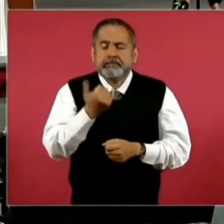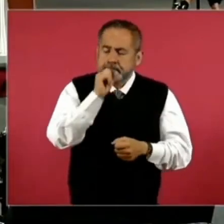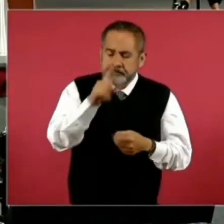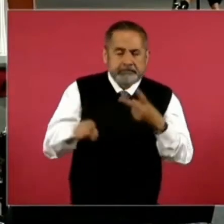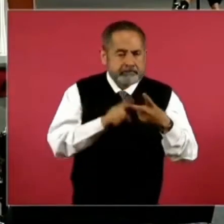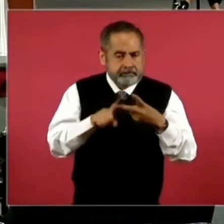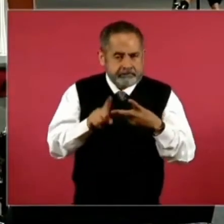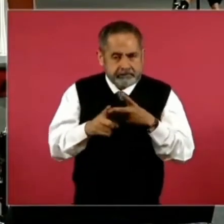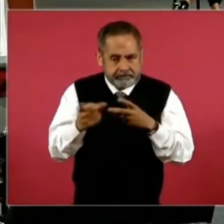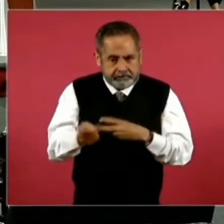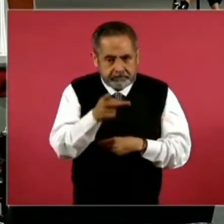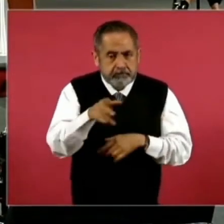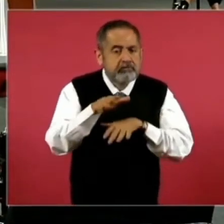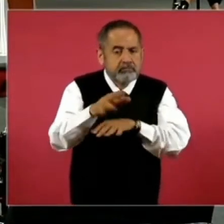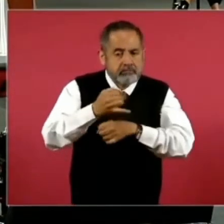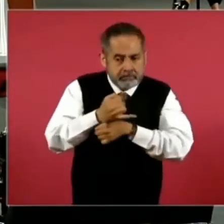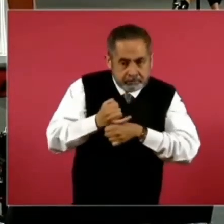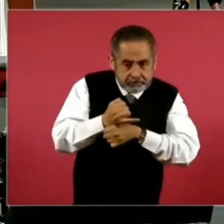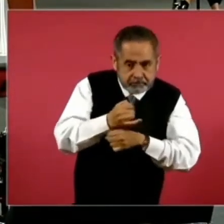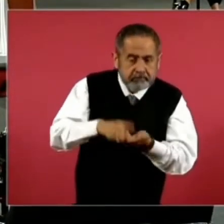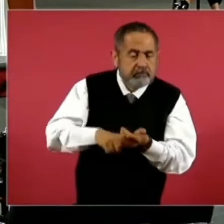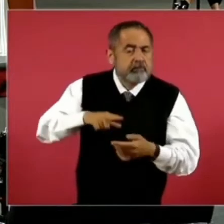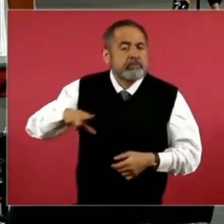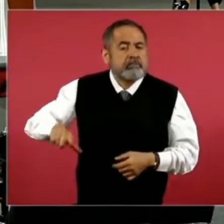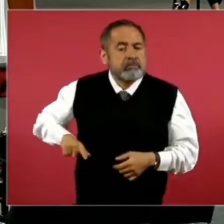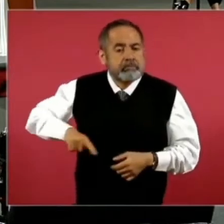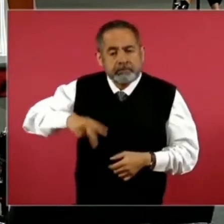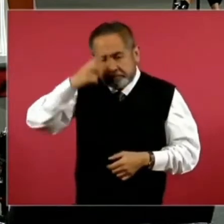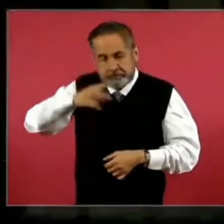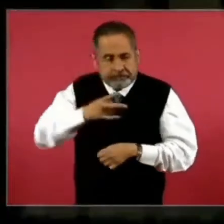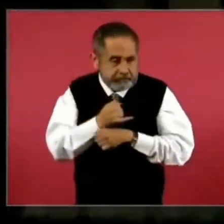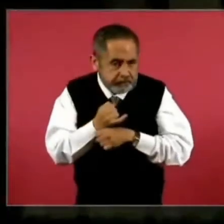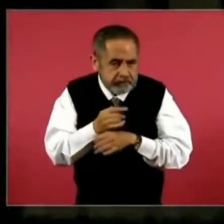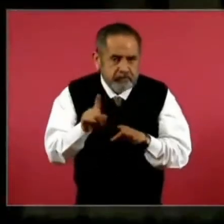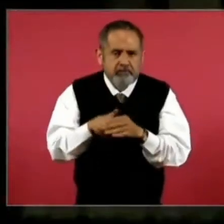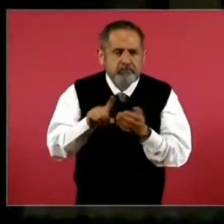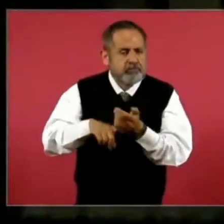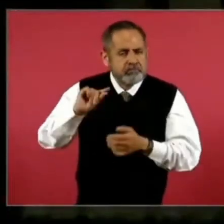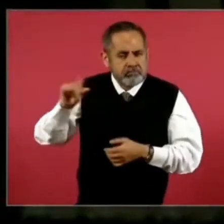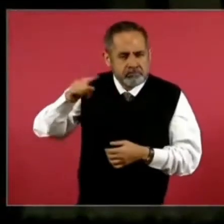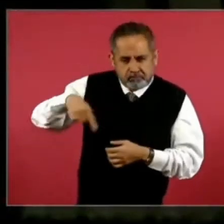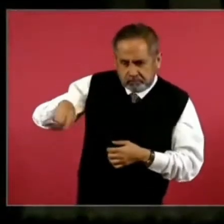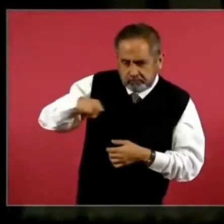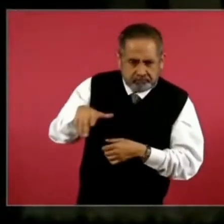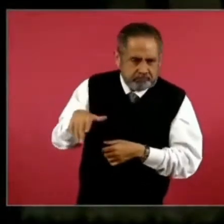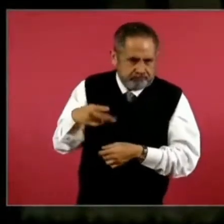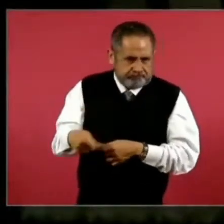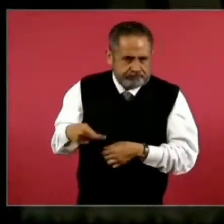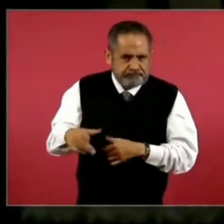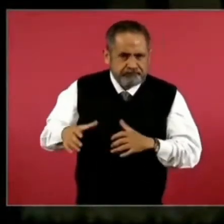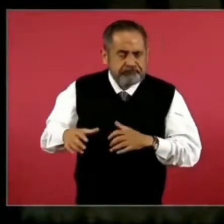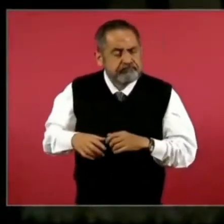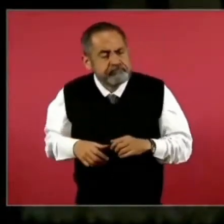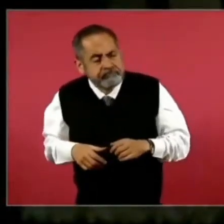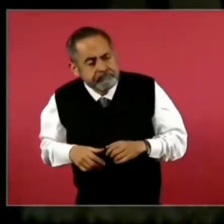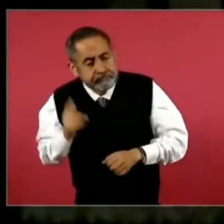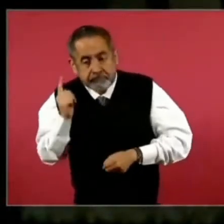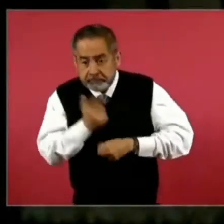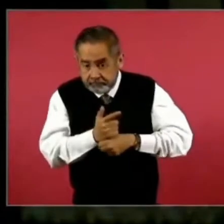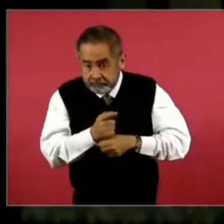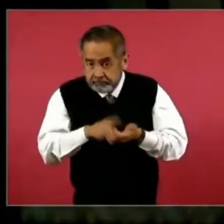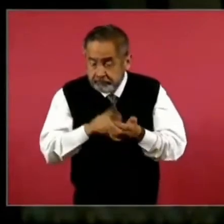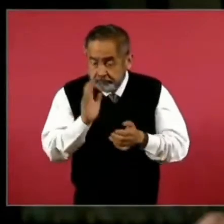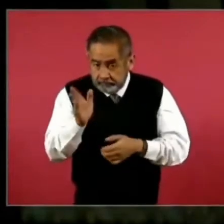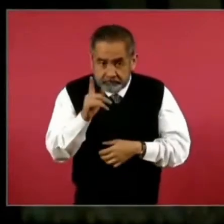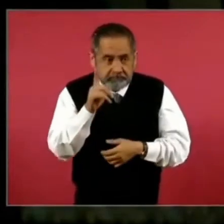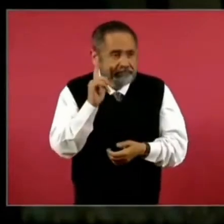de la investigación del gobierno mexicano o de las autoridades locales se ha detectado que